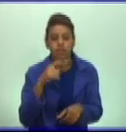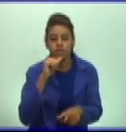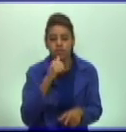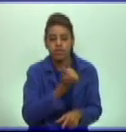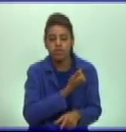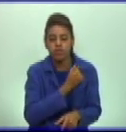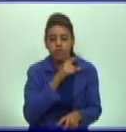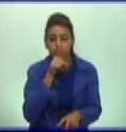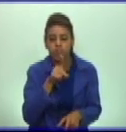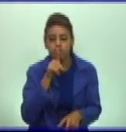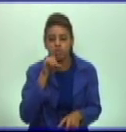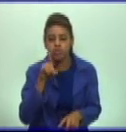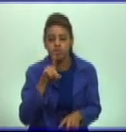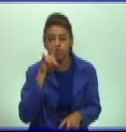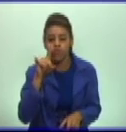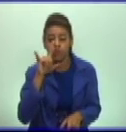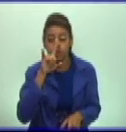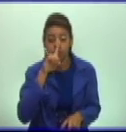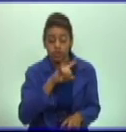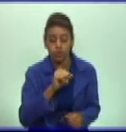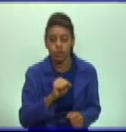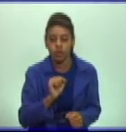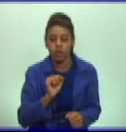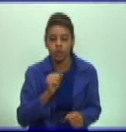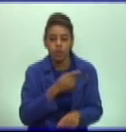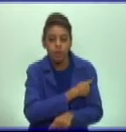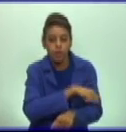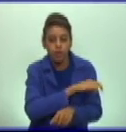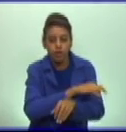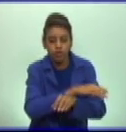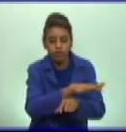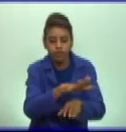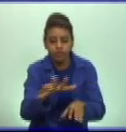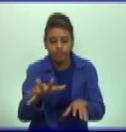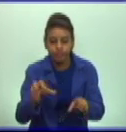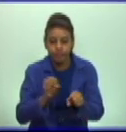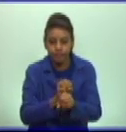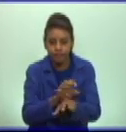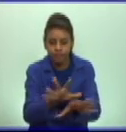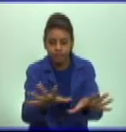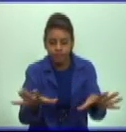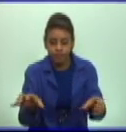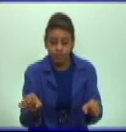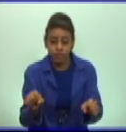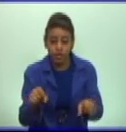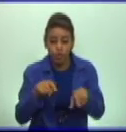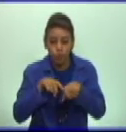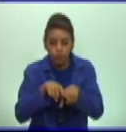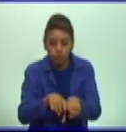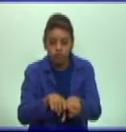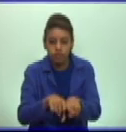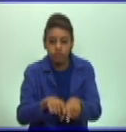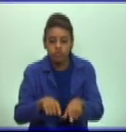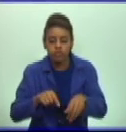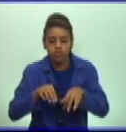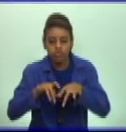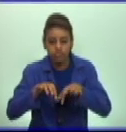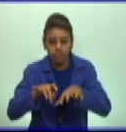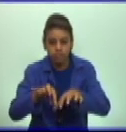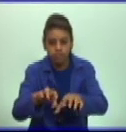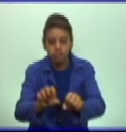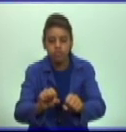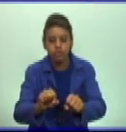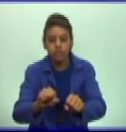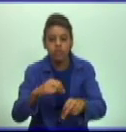pueblo unido marcha para lograr que sea devuelto el niño Elian. Se desarrollan las